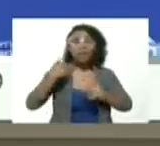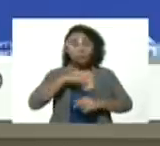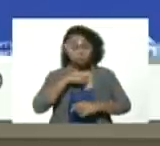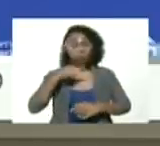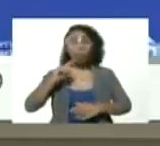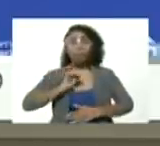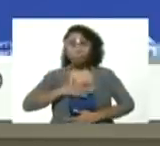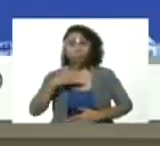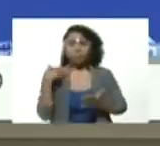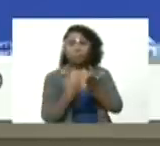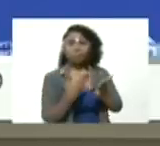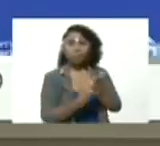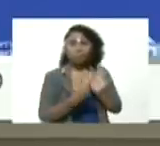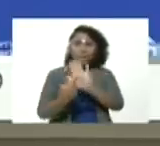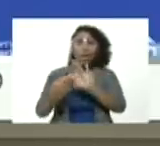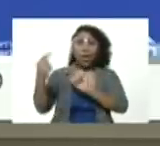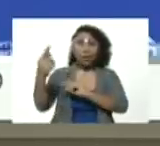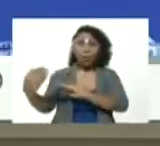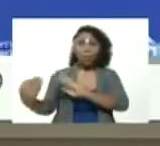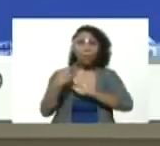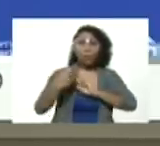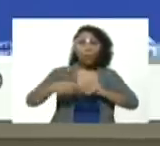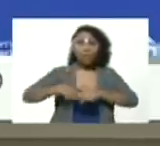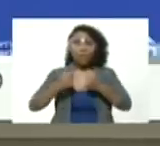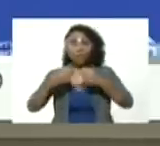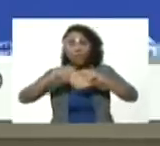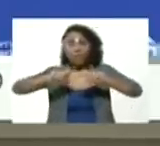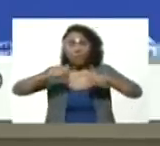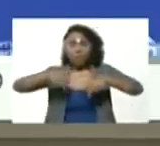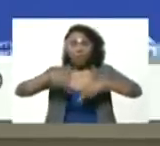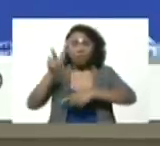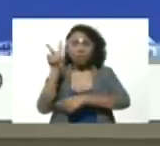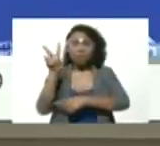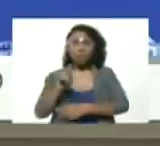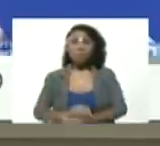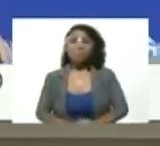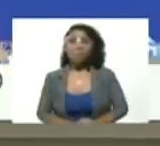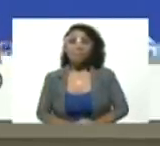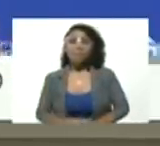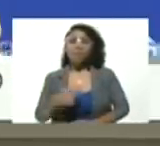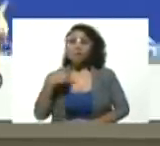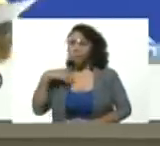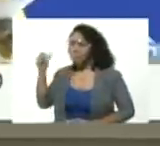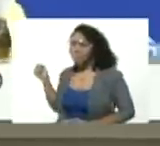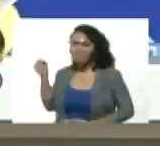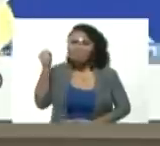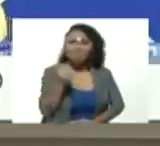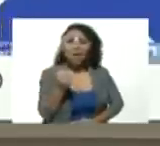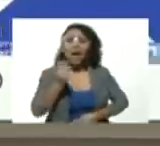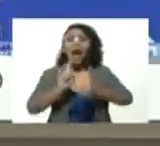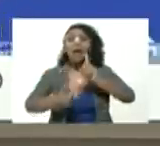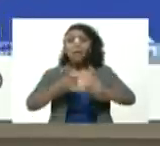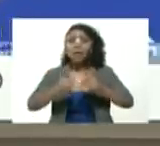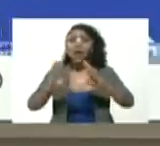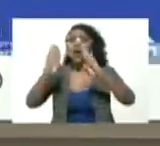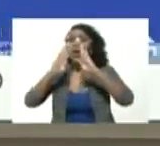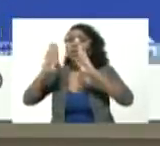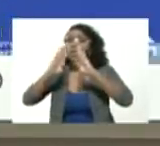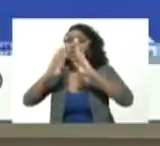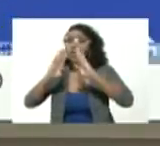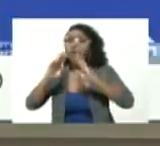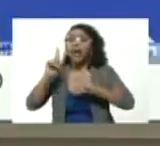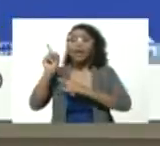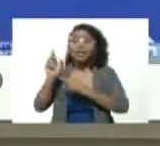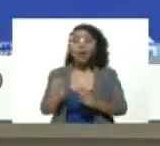el daño que han causado en territorio venezolano. Yo traje algunas de las confesiones que en su